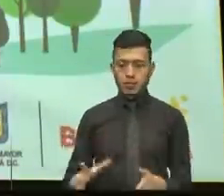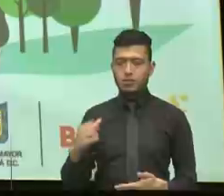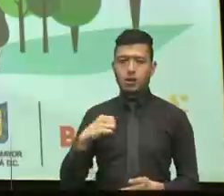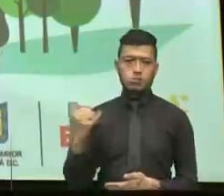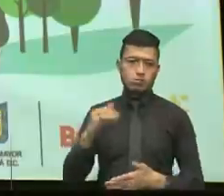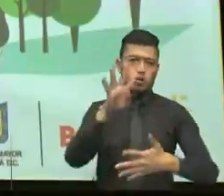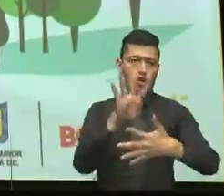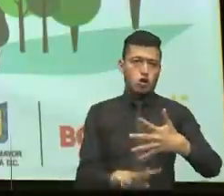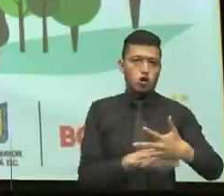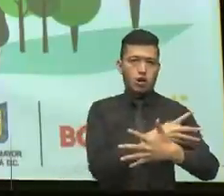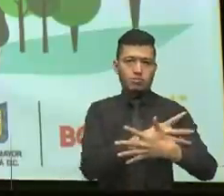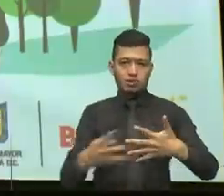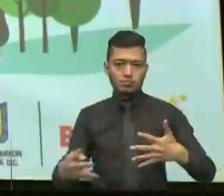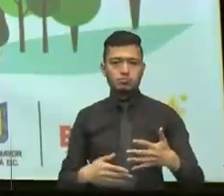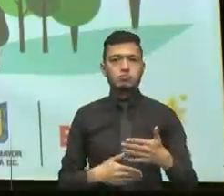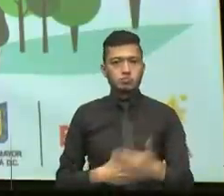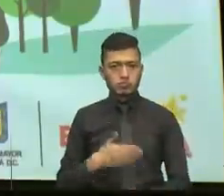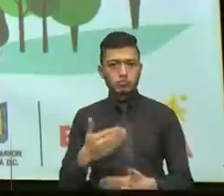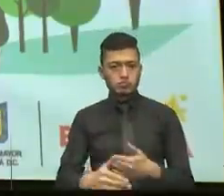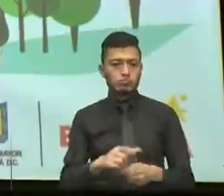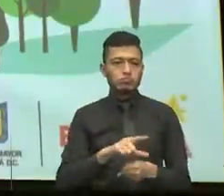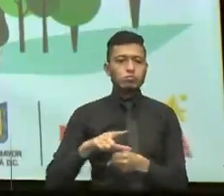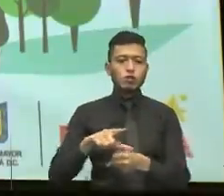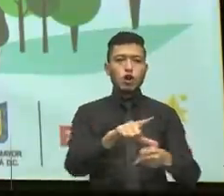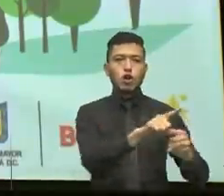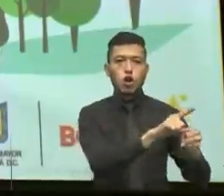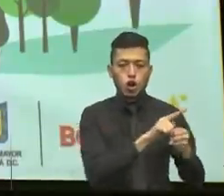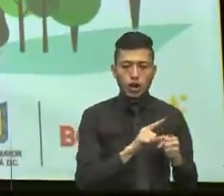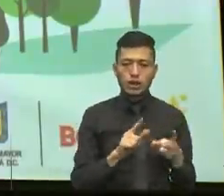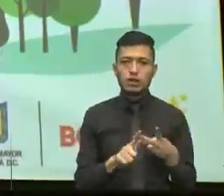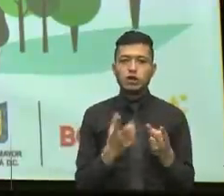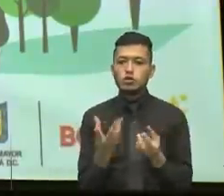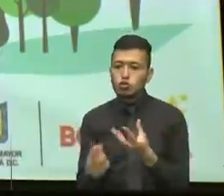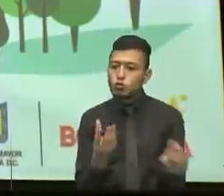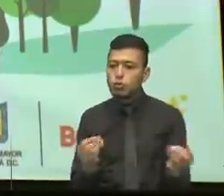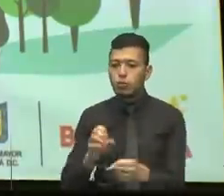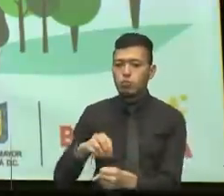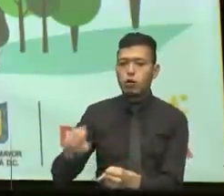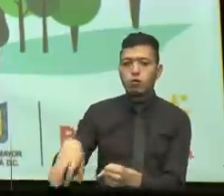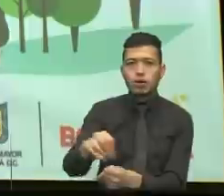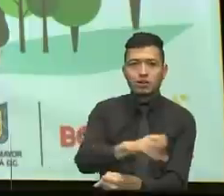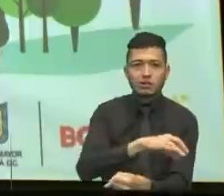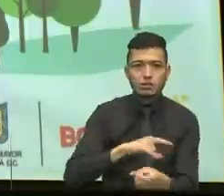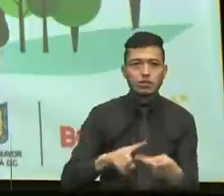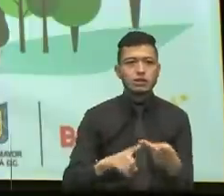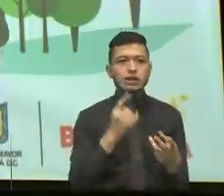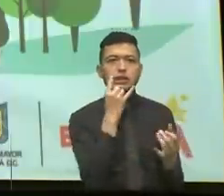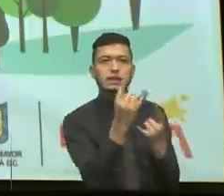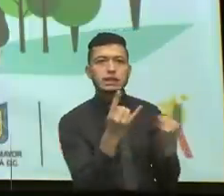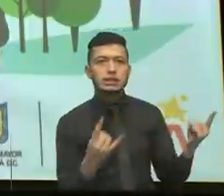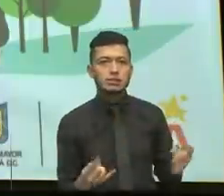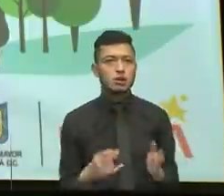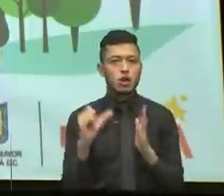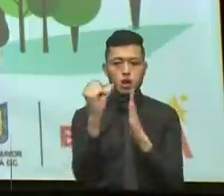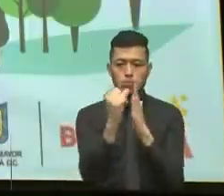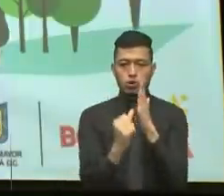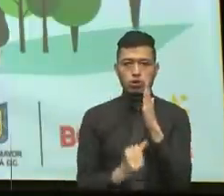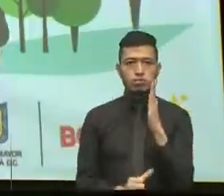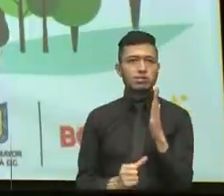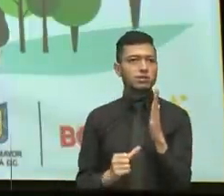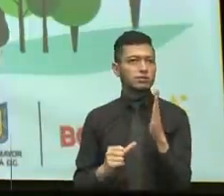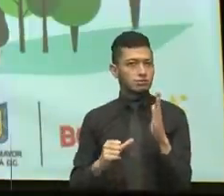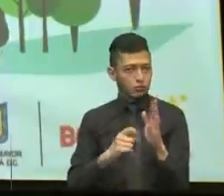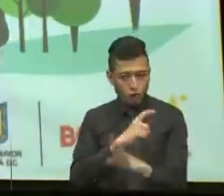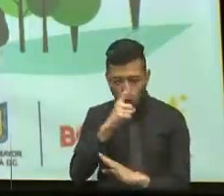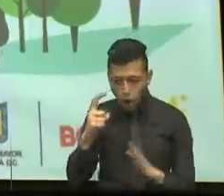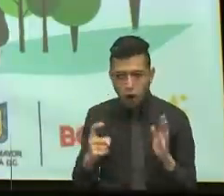que vamos a ir por localidades, por grupos poblacionales, por sectores interesados. Tenemos toda una programación detallada